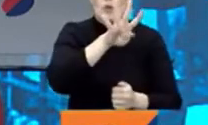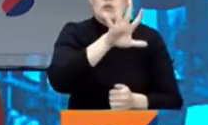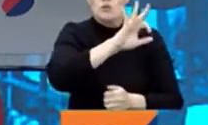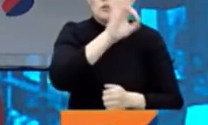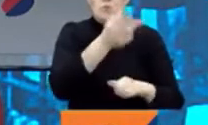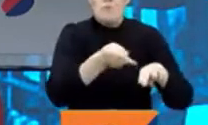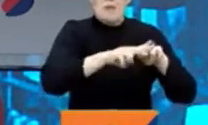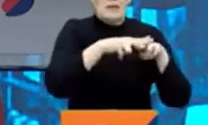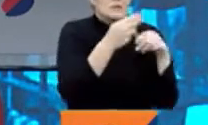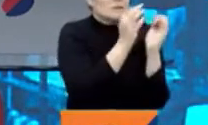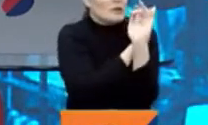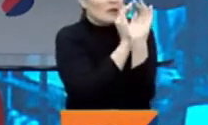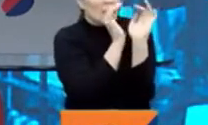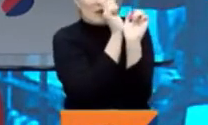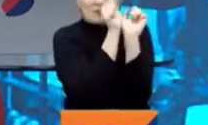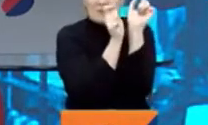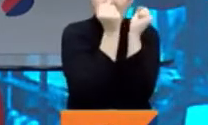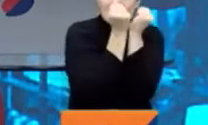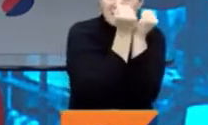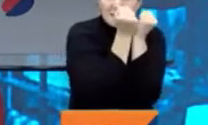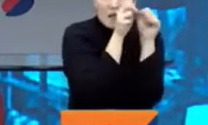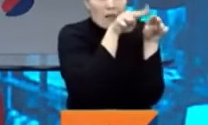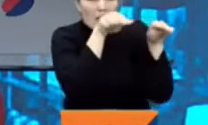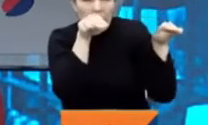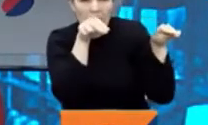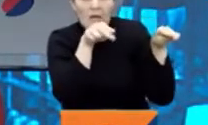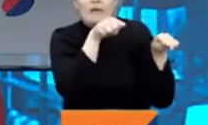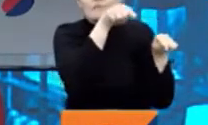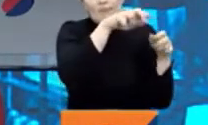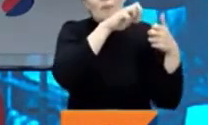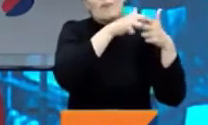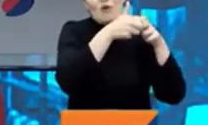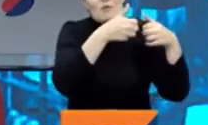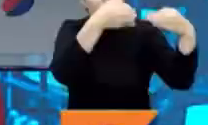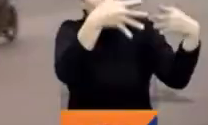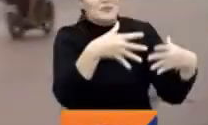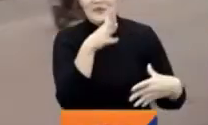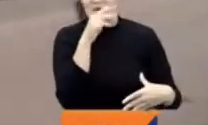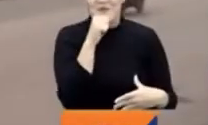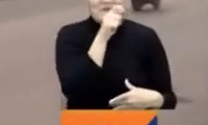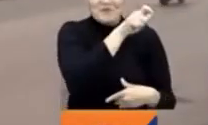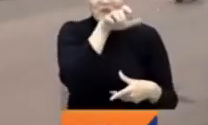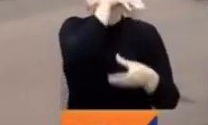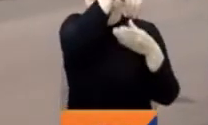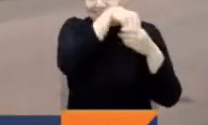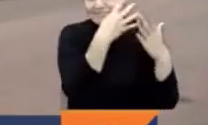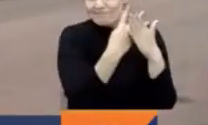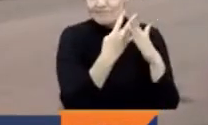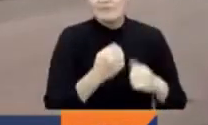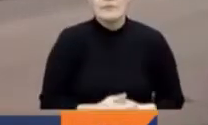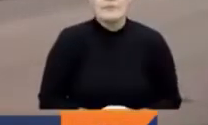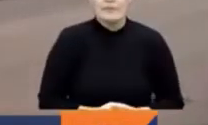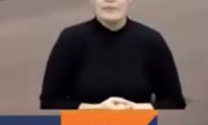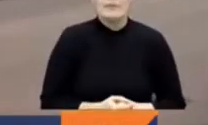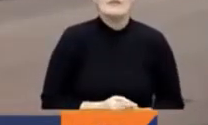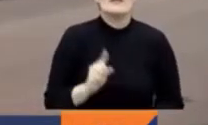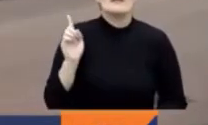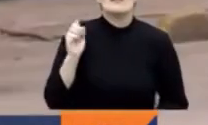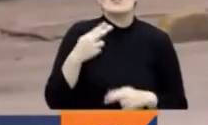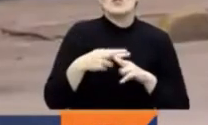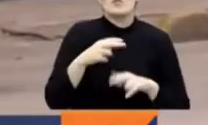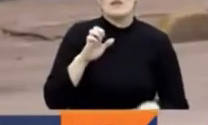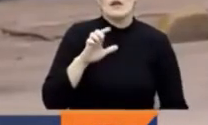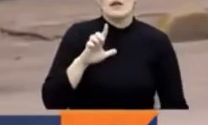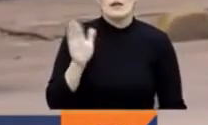45%. Este sería el motivo de las fallas en la seguridad de los internos. La penitenciaría El Bosque en Barranquilla